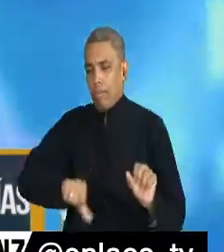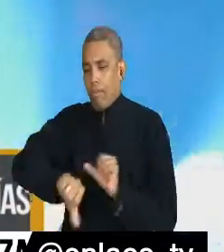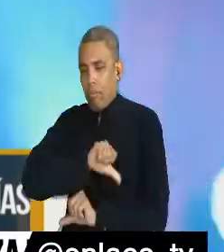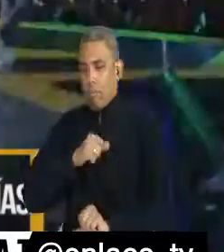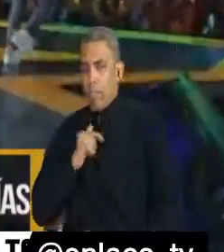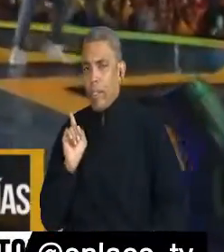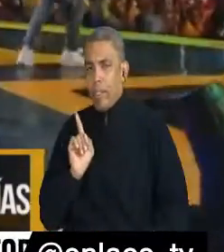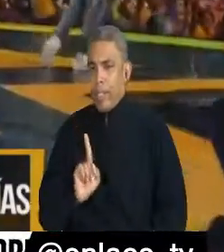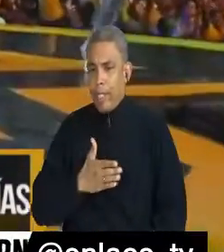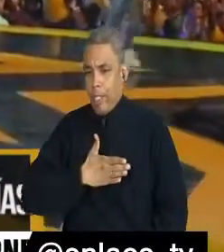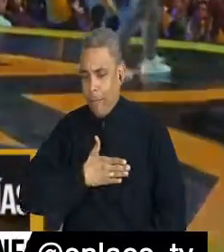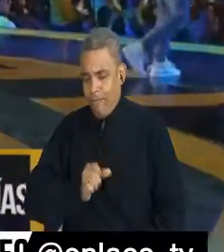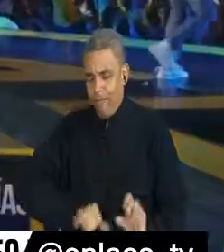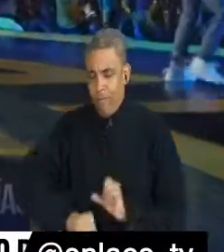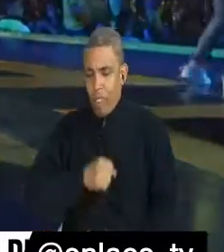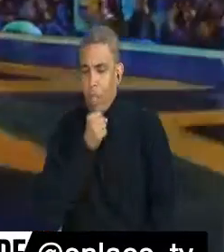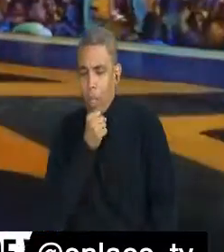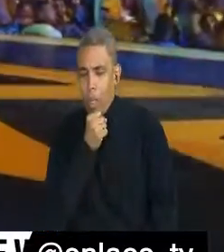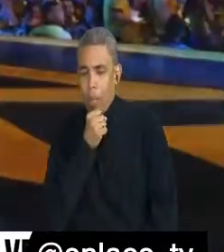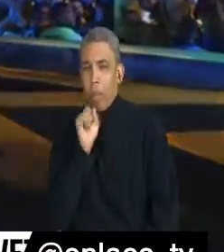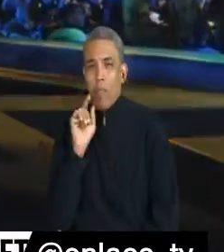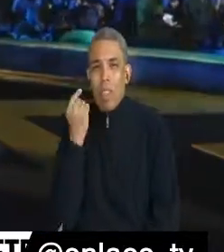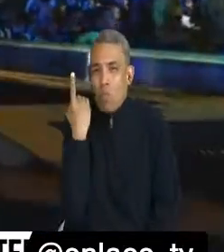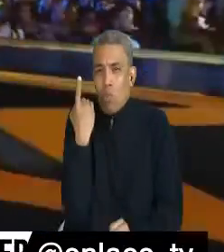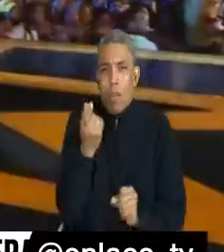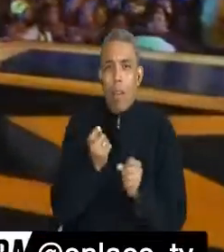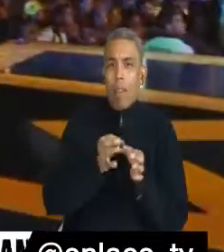reconocimiento que le harán en el festival